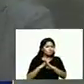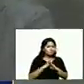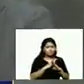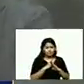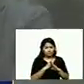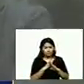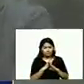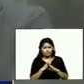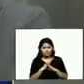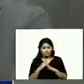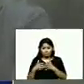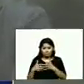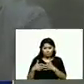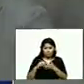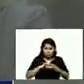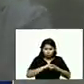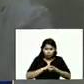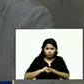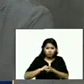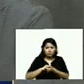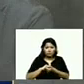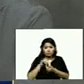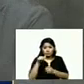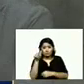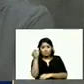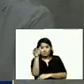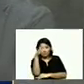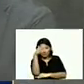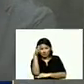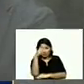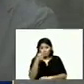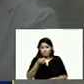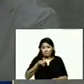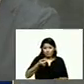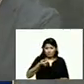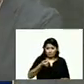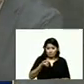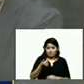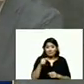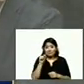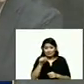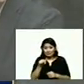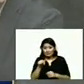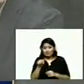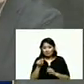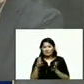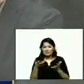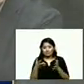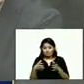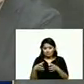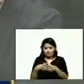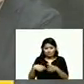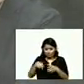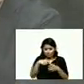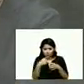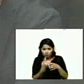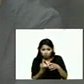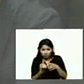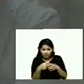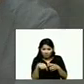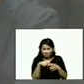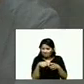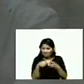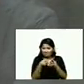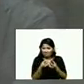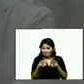manera conjunta entre inmigración y extranjería y la Policía Nacional Civil es justamente desarticular todas aquellas estructuras